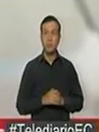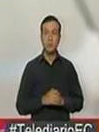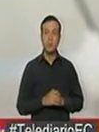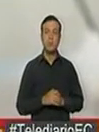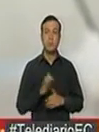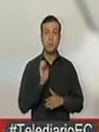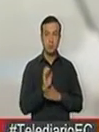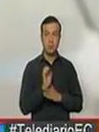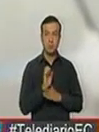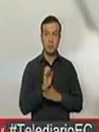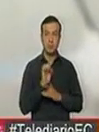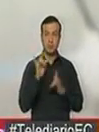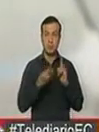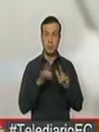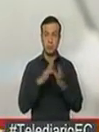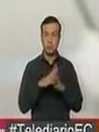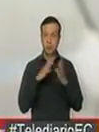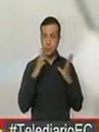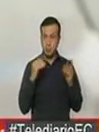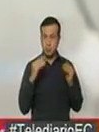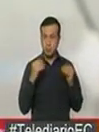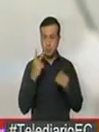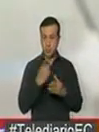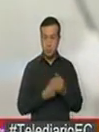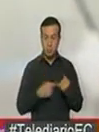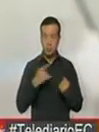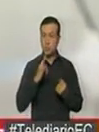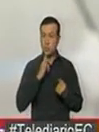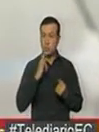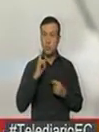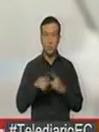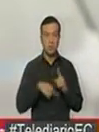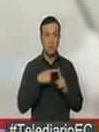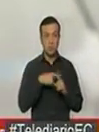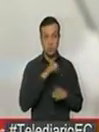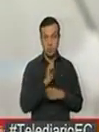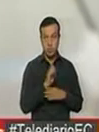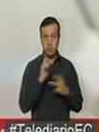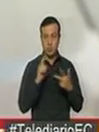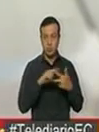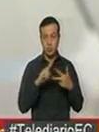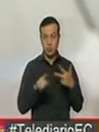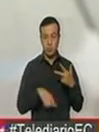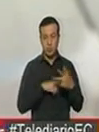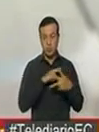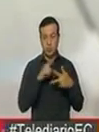y del Ecuador continental. Ajá. Estos son los mayores visitantes. Y luego viene